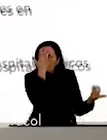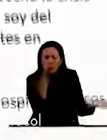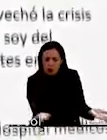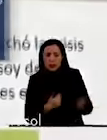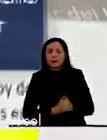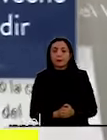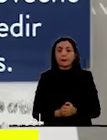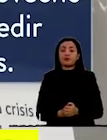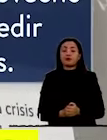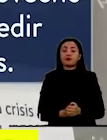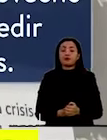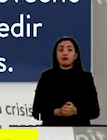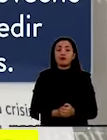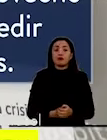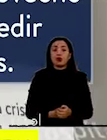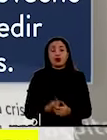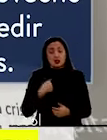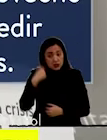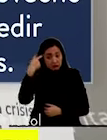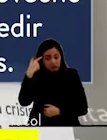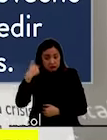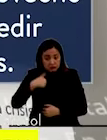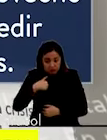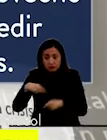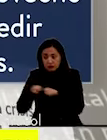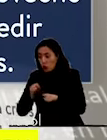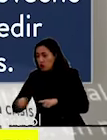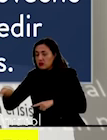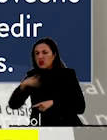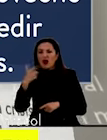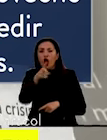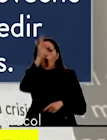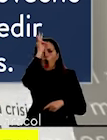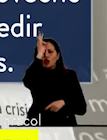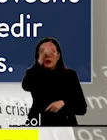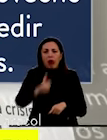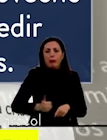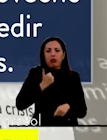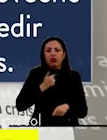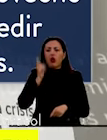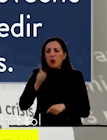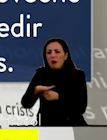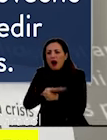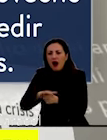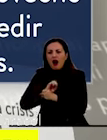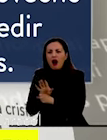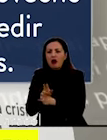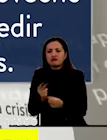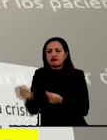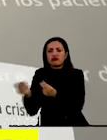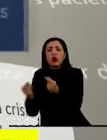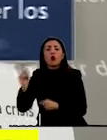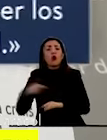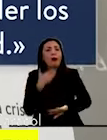en mi caso y creo que en el de otros compañeros médicos del hospital aprovecho la crisis de el coronavirus para despedir empleados que exigían